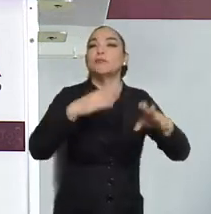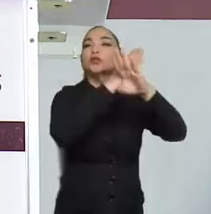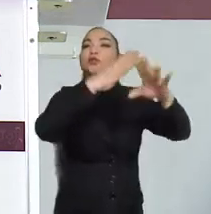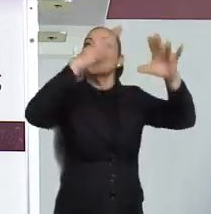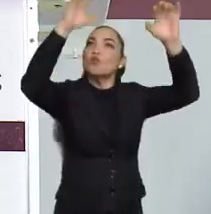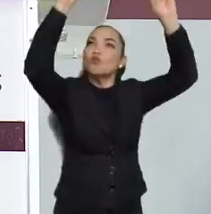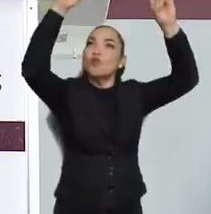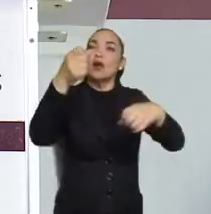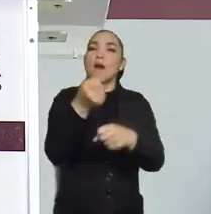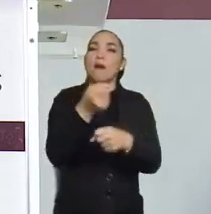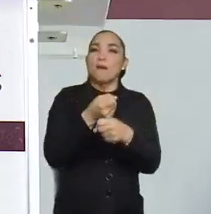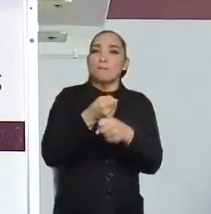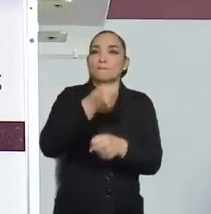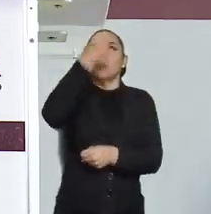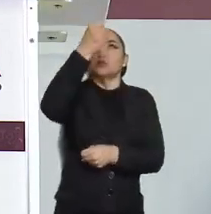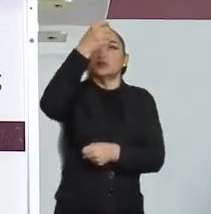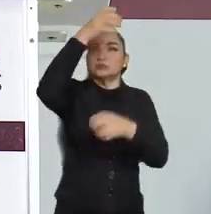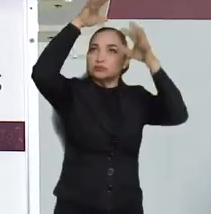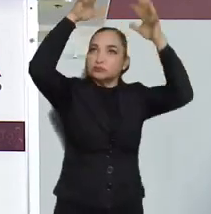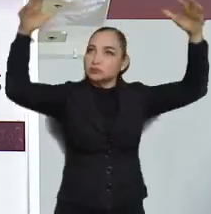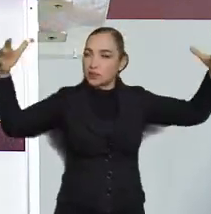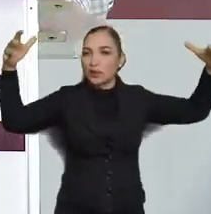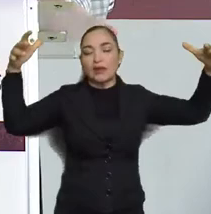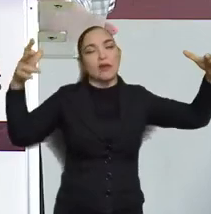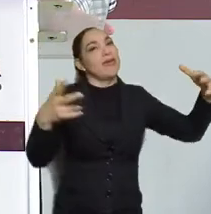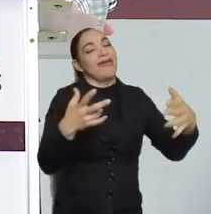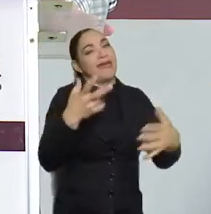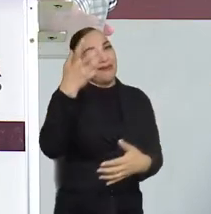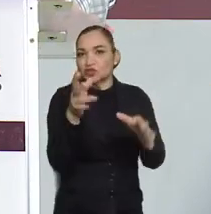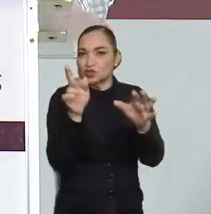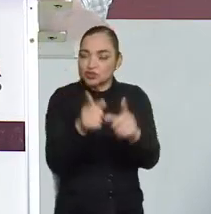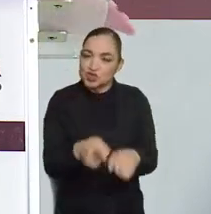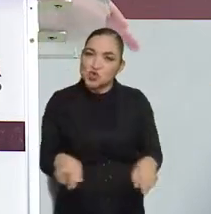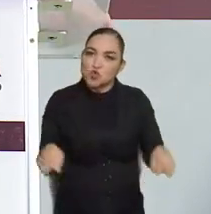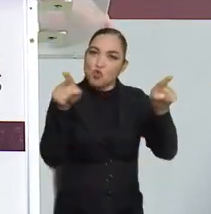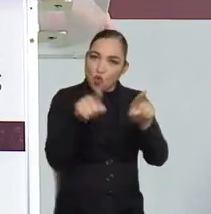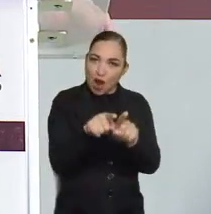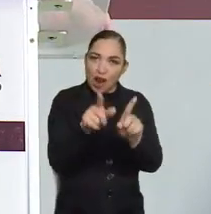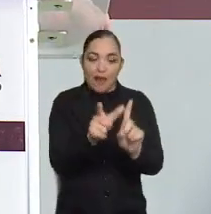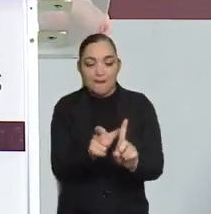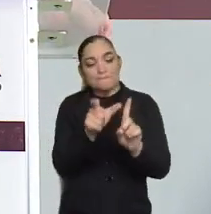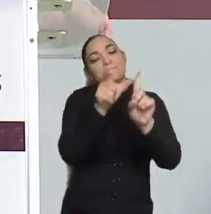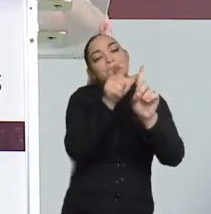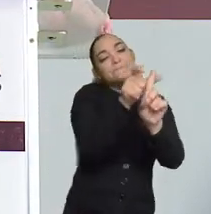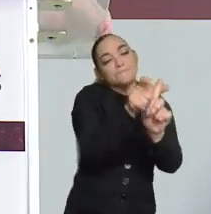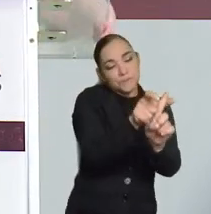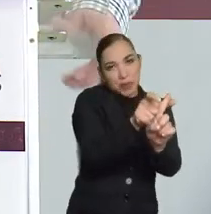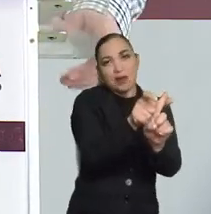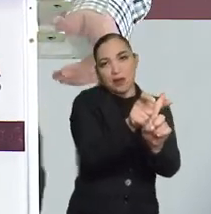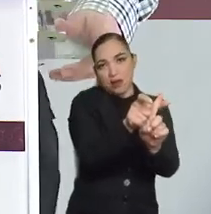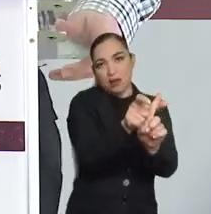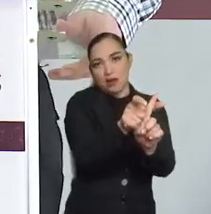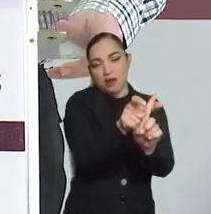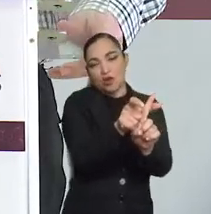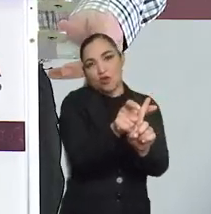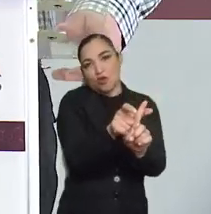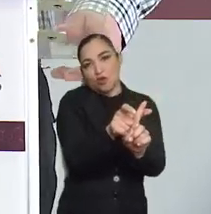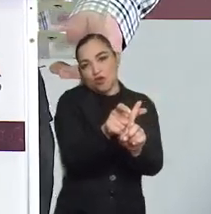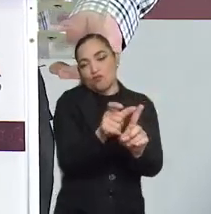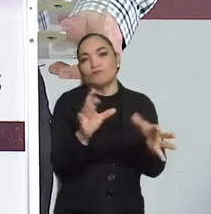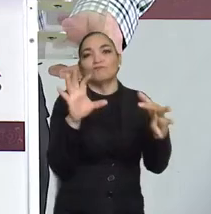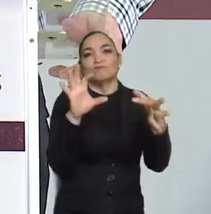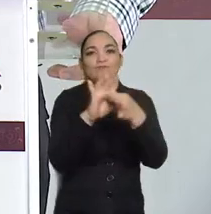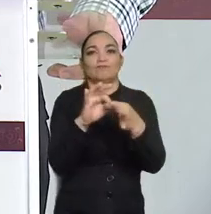alguien gane un amparo, es para él. Por el caso de un artículo.